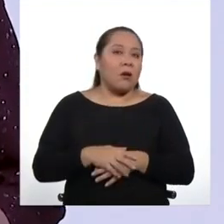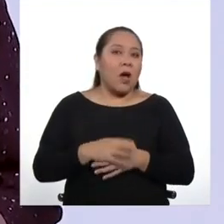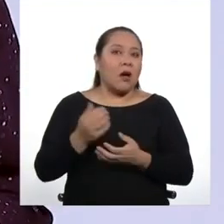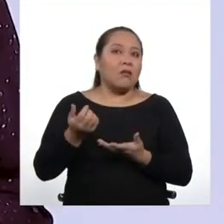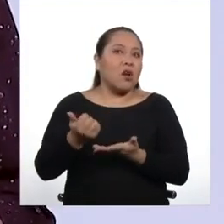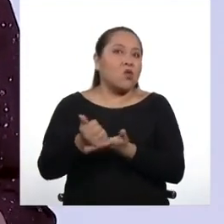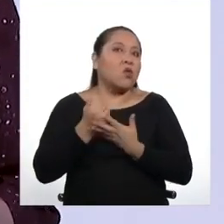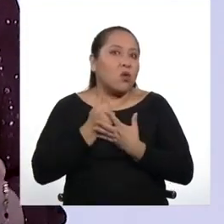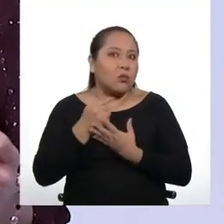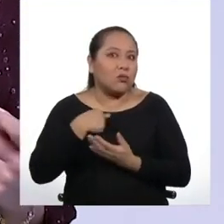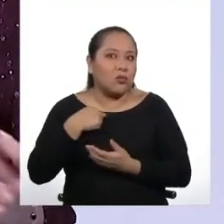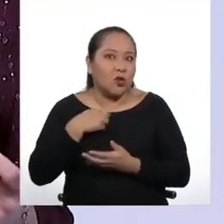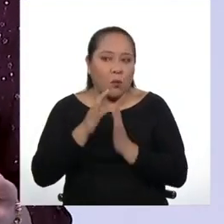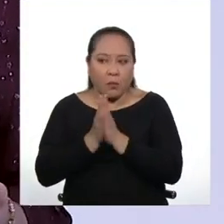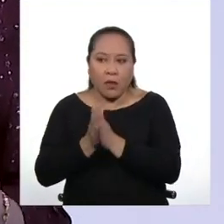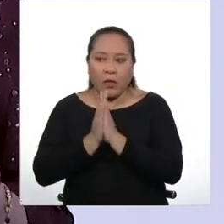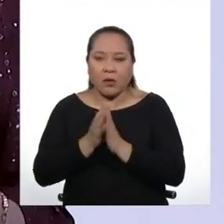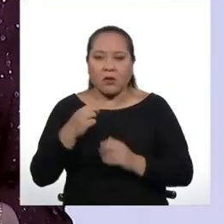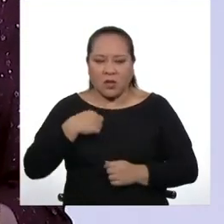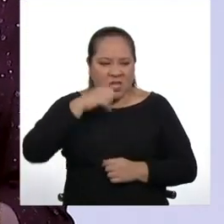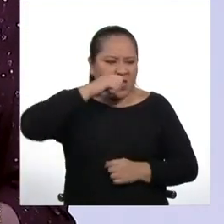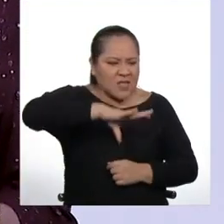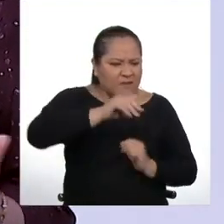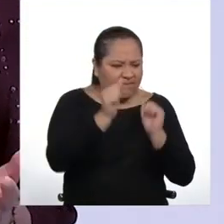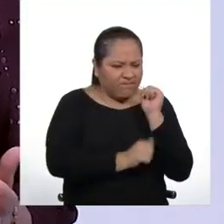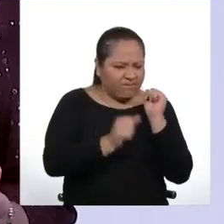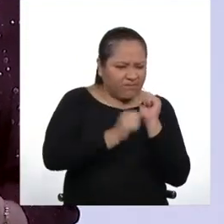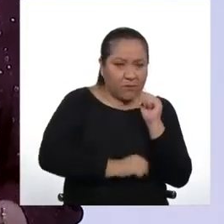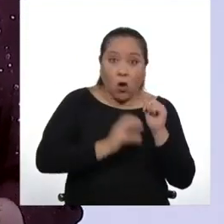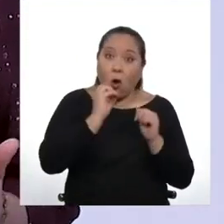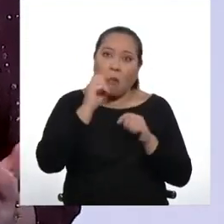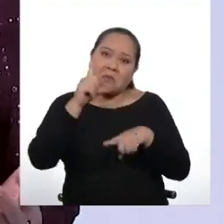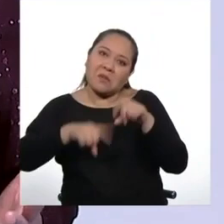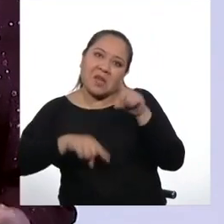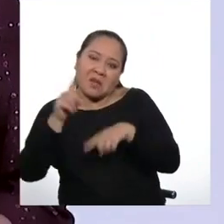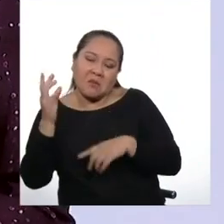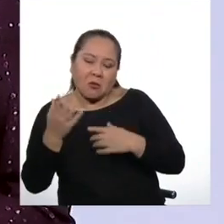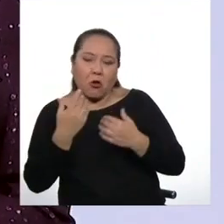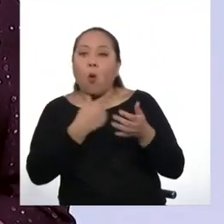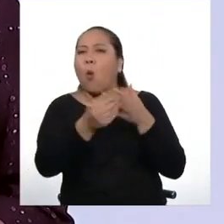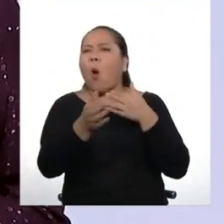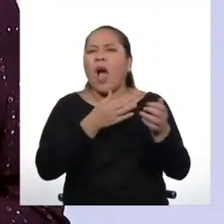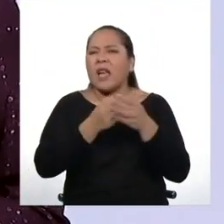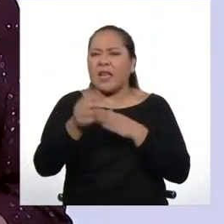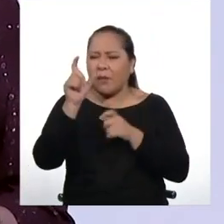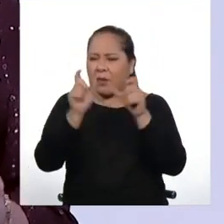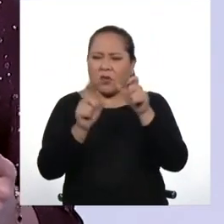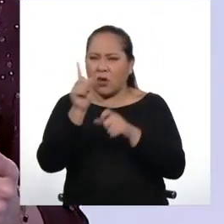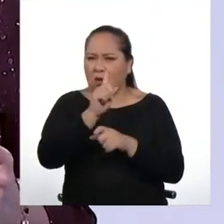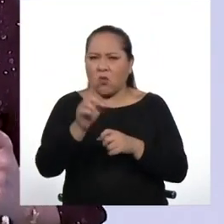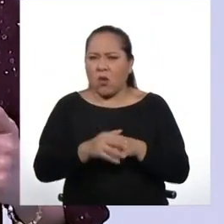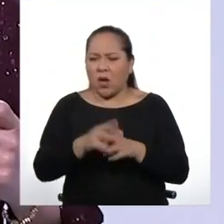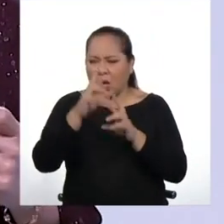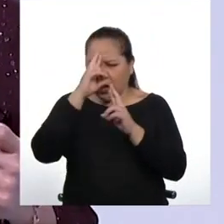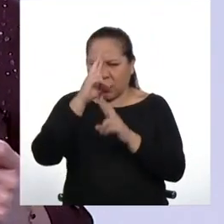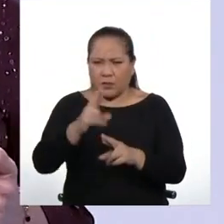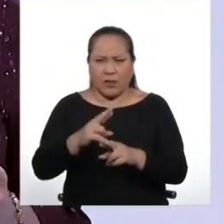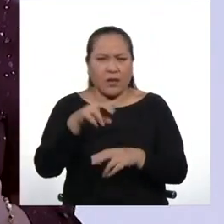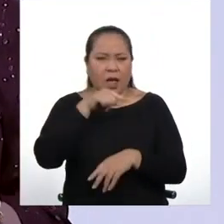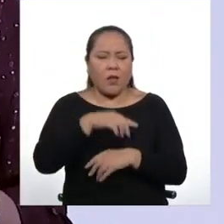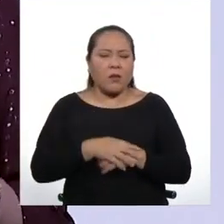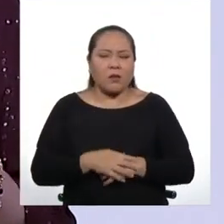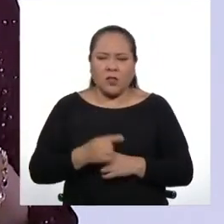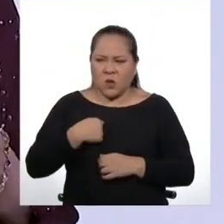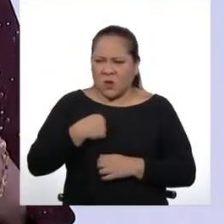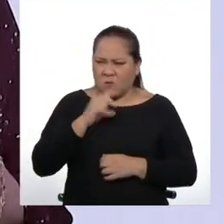pedí, pues diré: oye, hermana o hermano o primo o quien sea que no haya cumplido, estoy algo